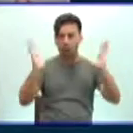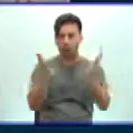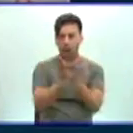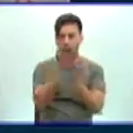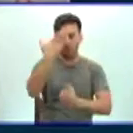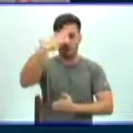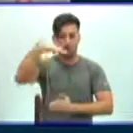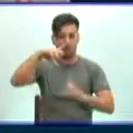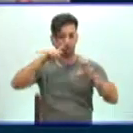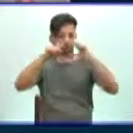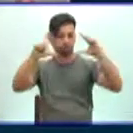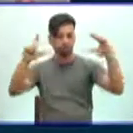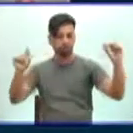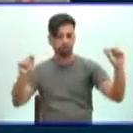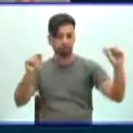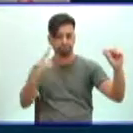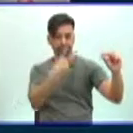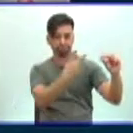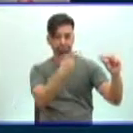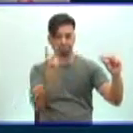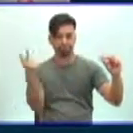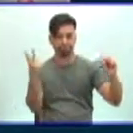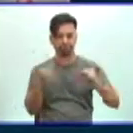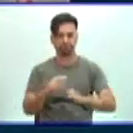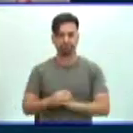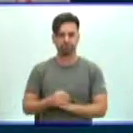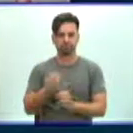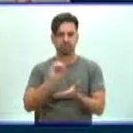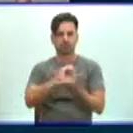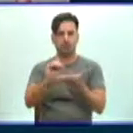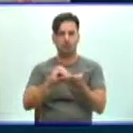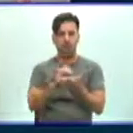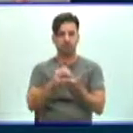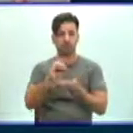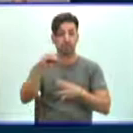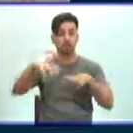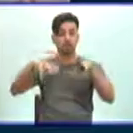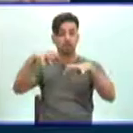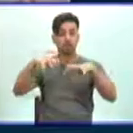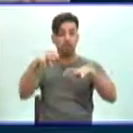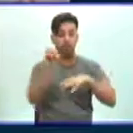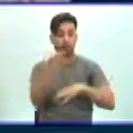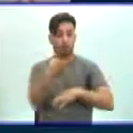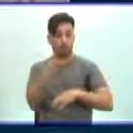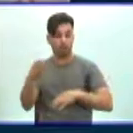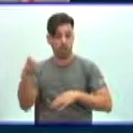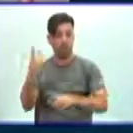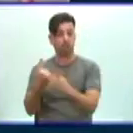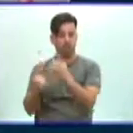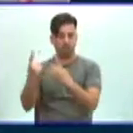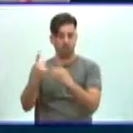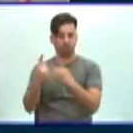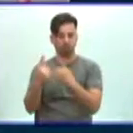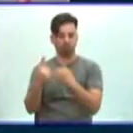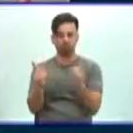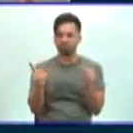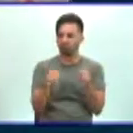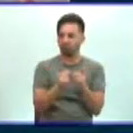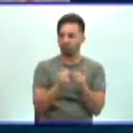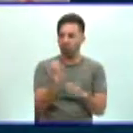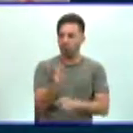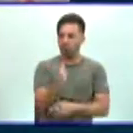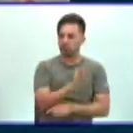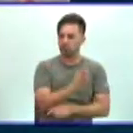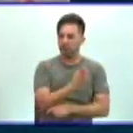zonas de la costa norte de la mitad oriental, con alguna lluvia, algún chubasco y más aislados para la zona occidental. Las